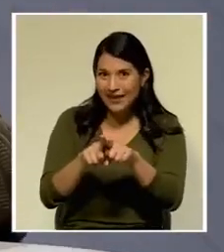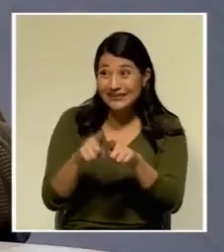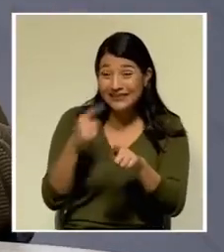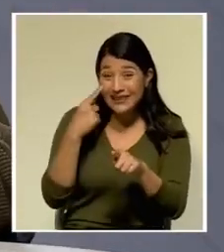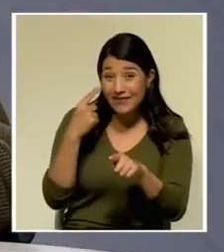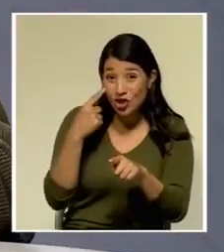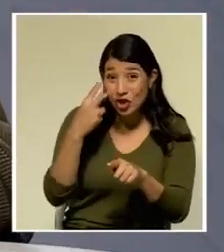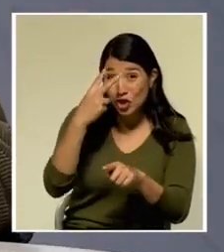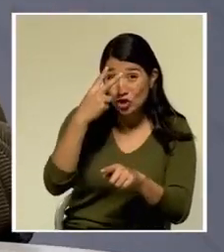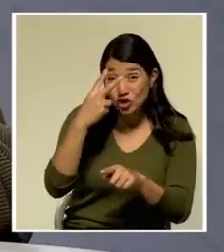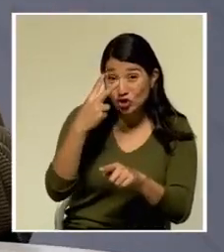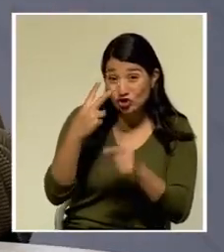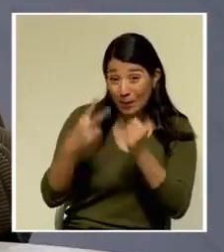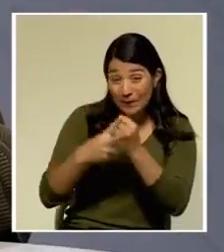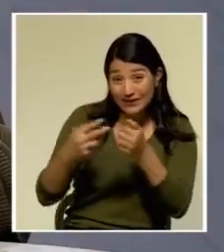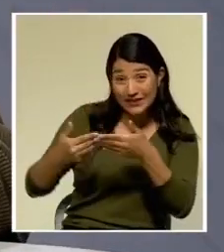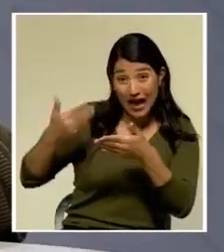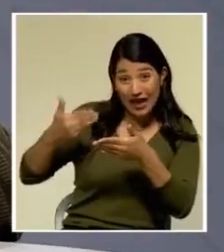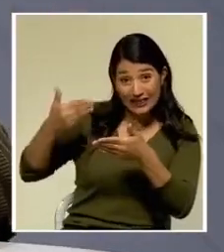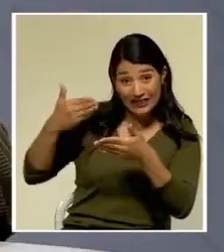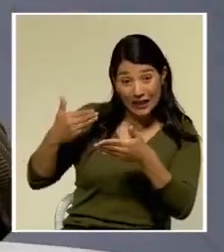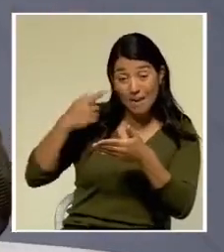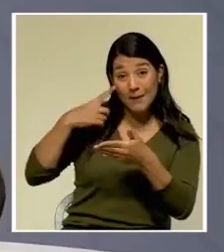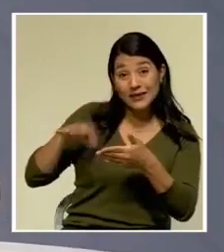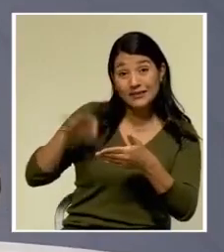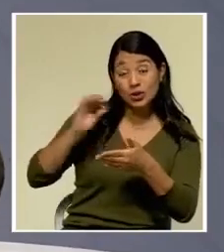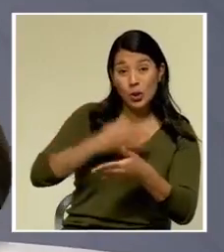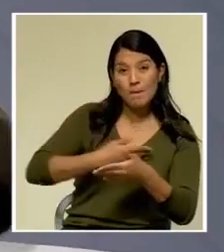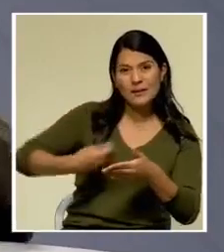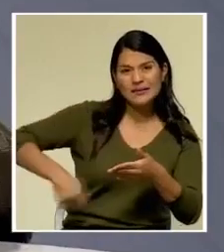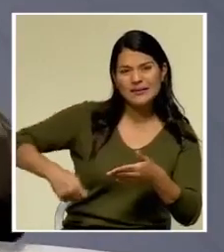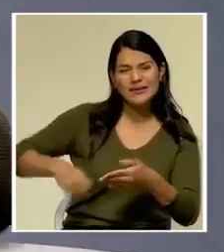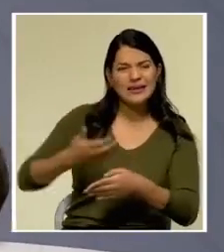elecciones presidenciales, y es el fenómeno que en